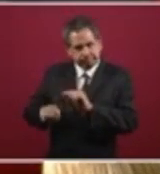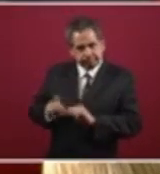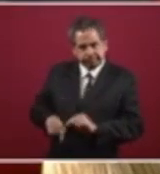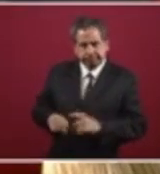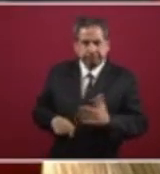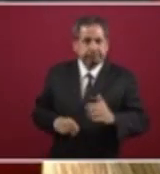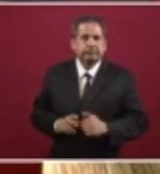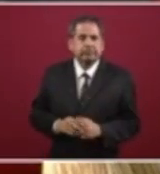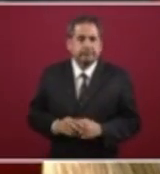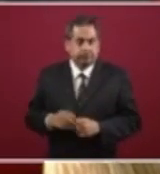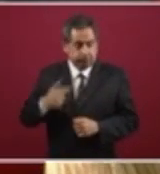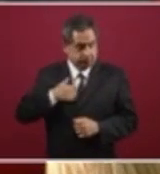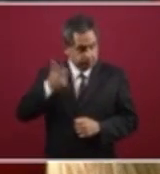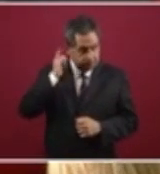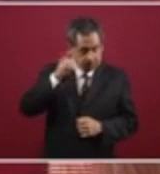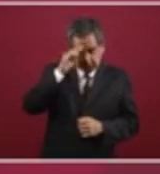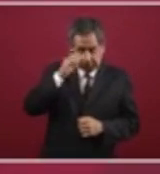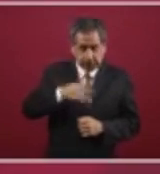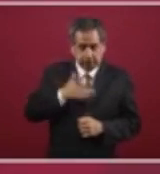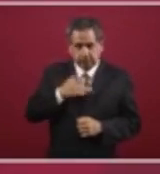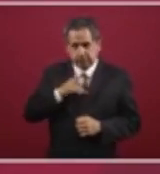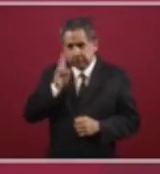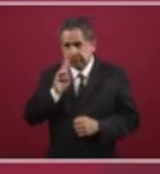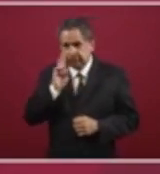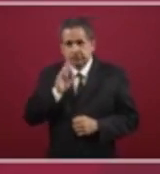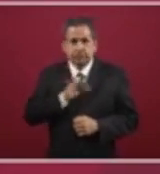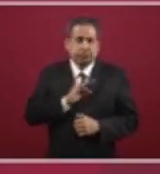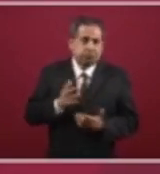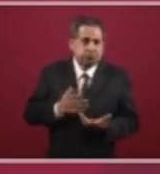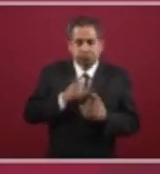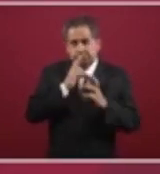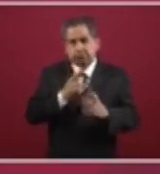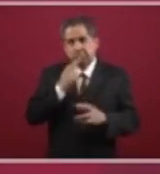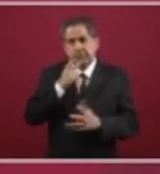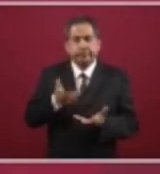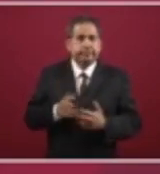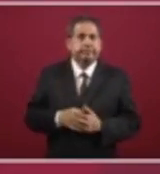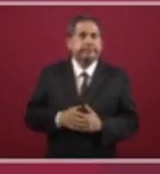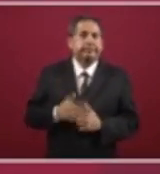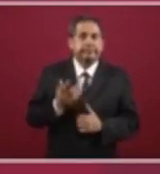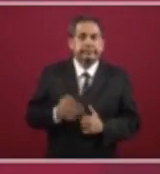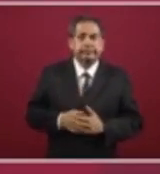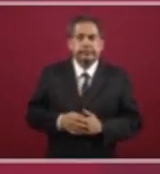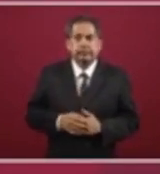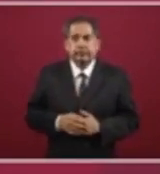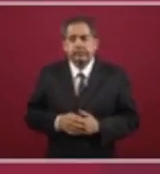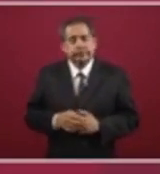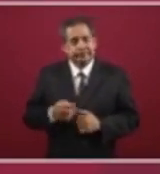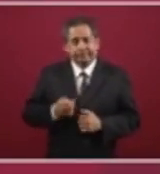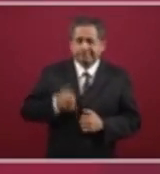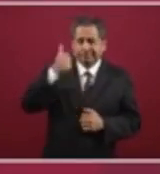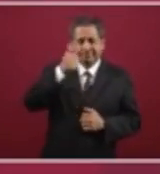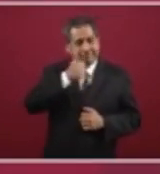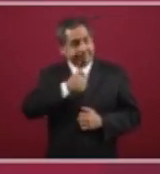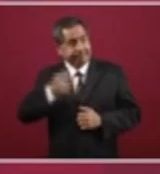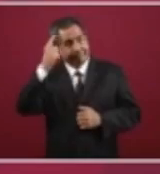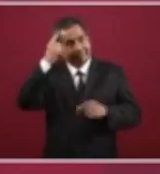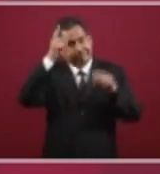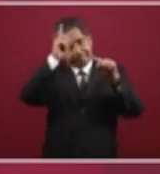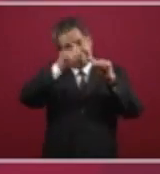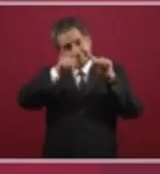Entonces, yo espero que pronto tengamos ya mejores resultados, porque empezamos arriba,